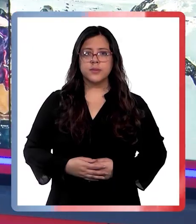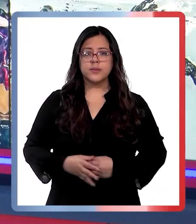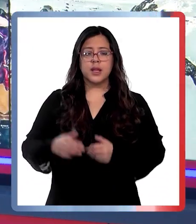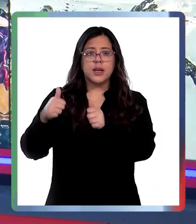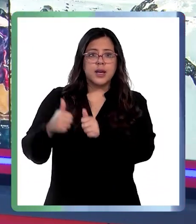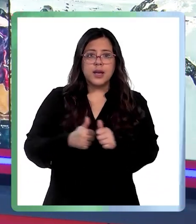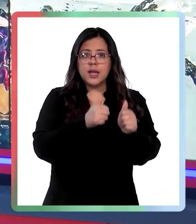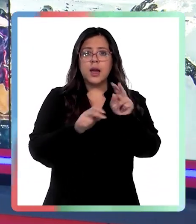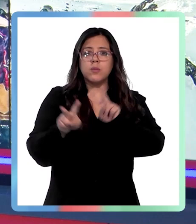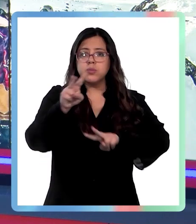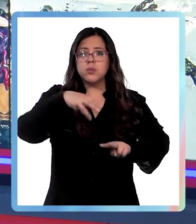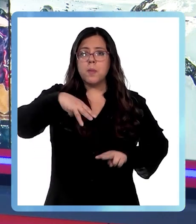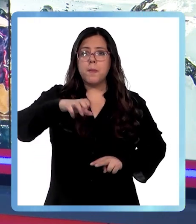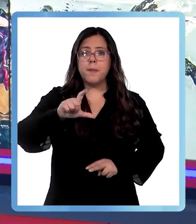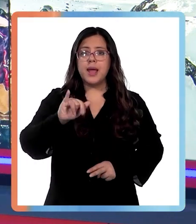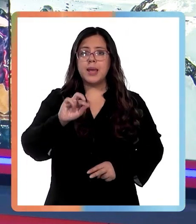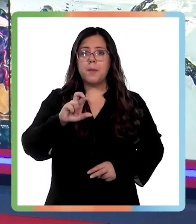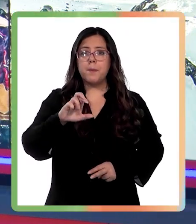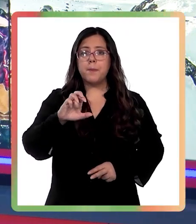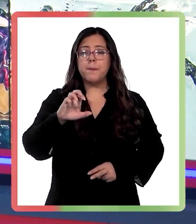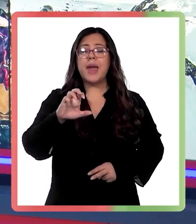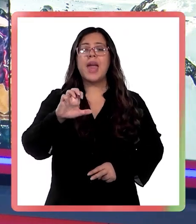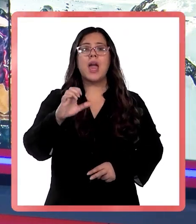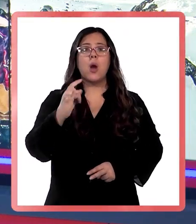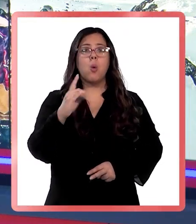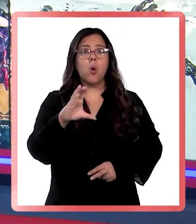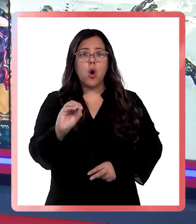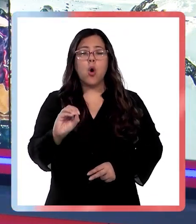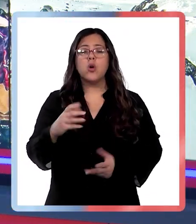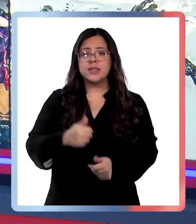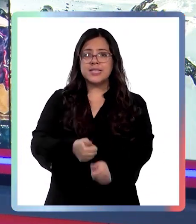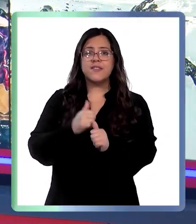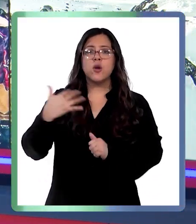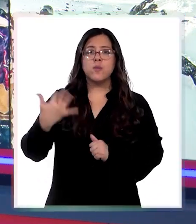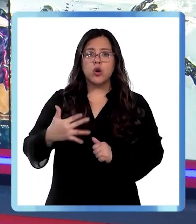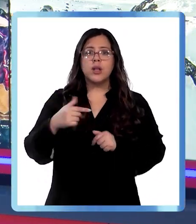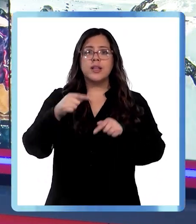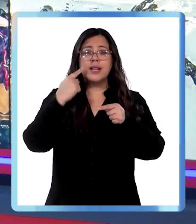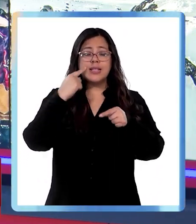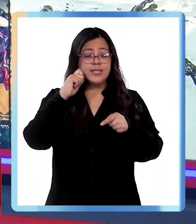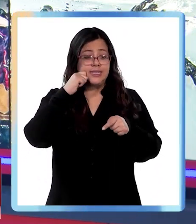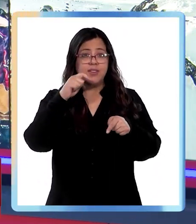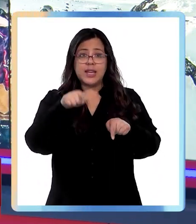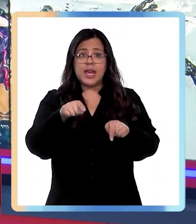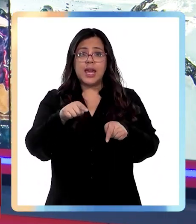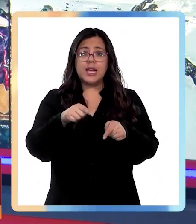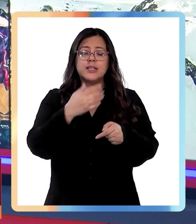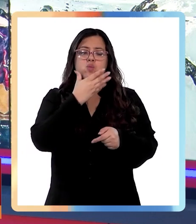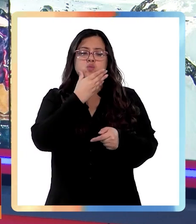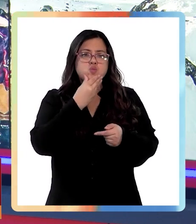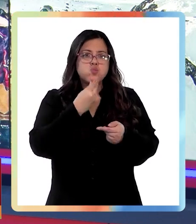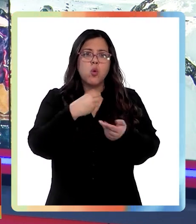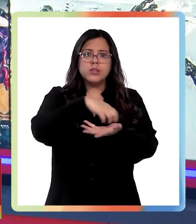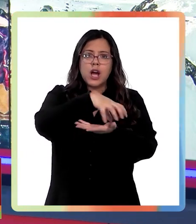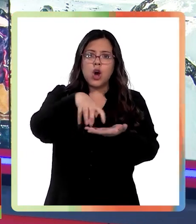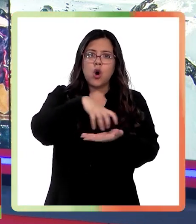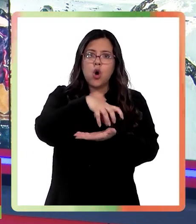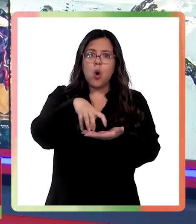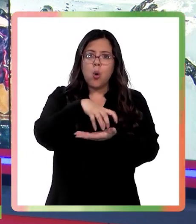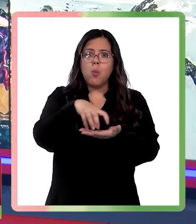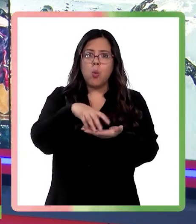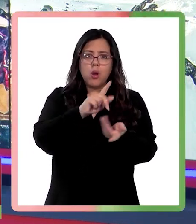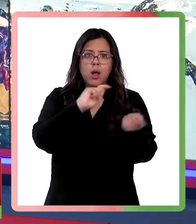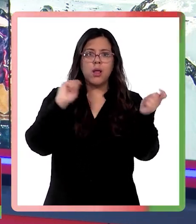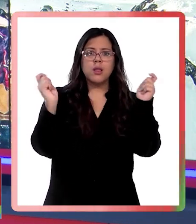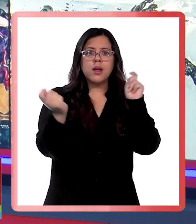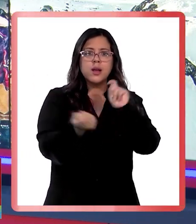Los guías y tour operadores de Melipeuco asumieron un gran desafío: querer convertir a esta hermosa comuna de la Araucanía Andina en la